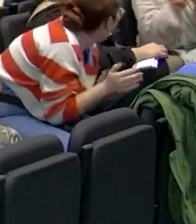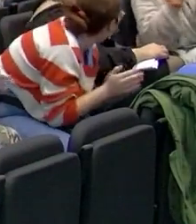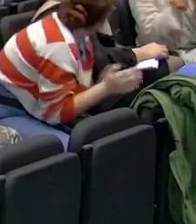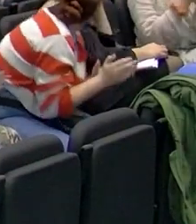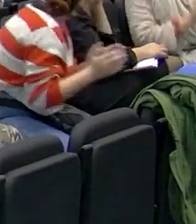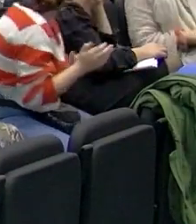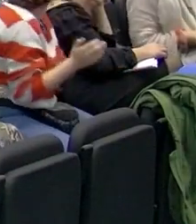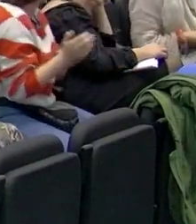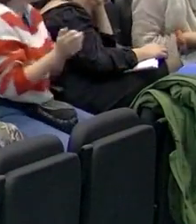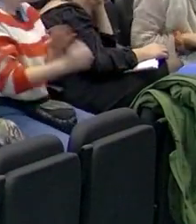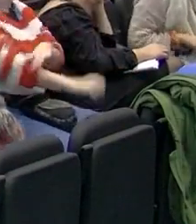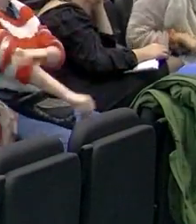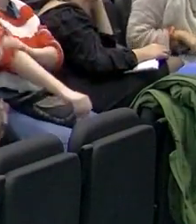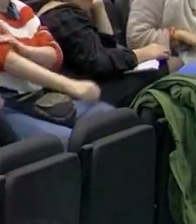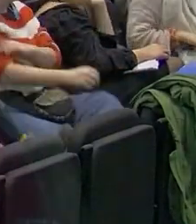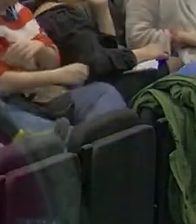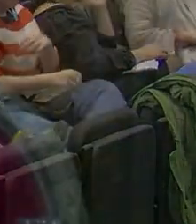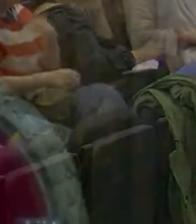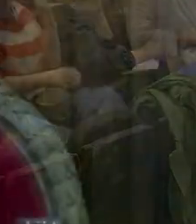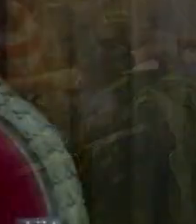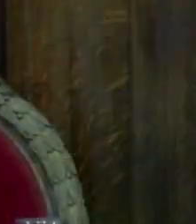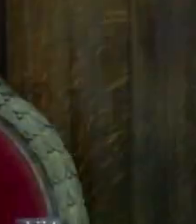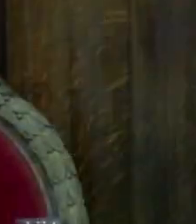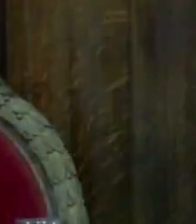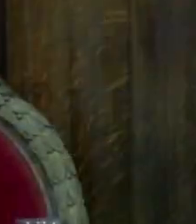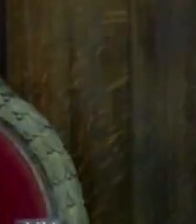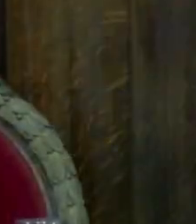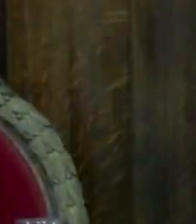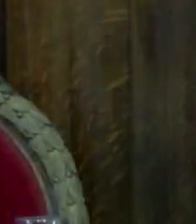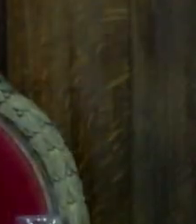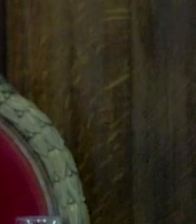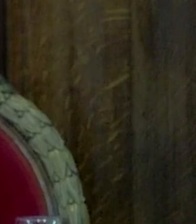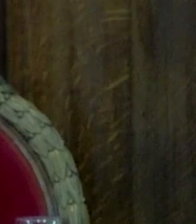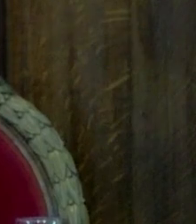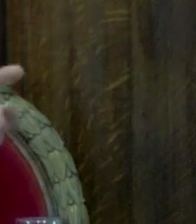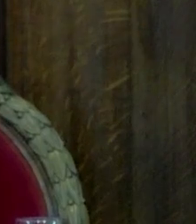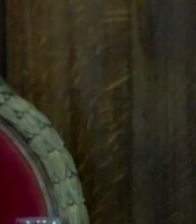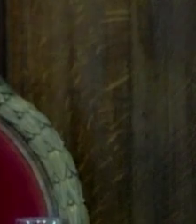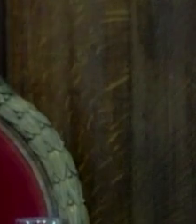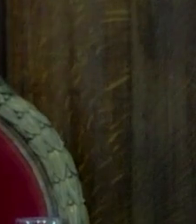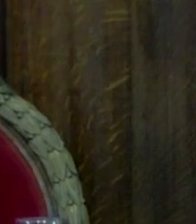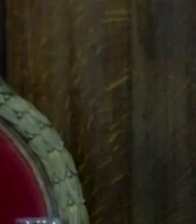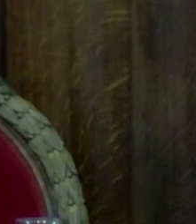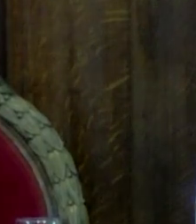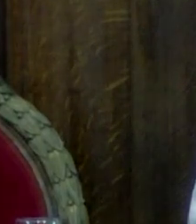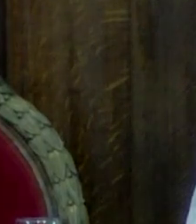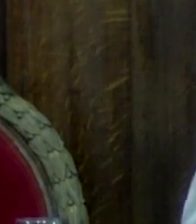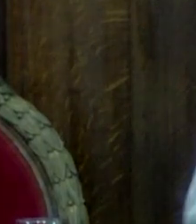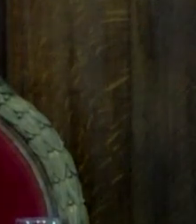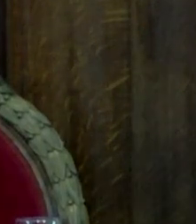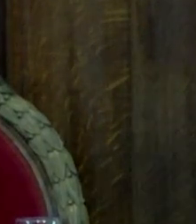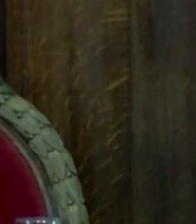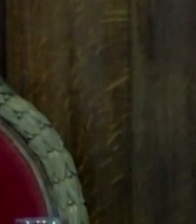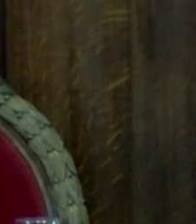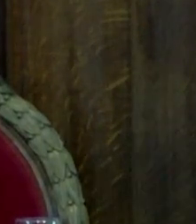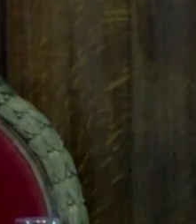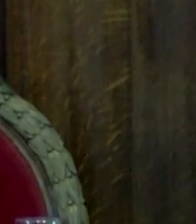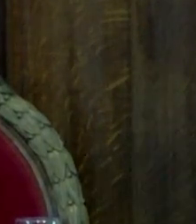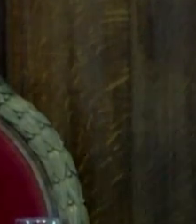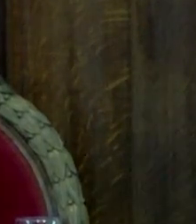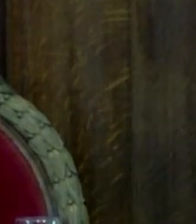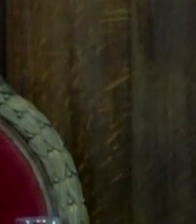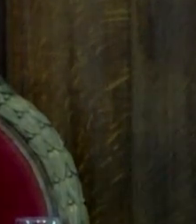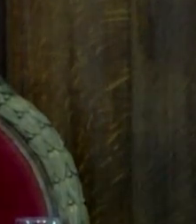Hacemos así para que el Congreso termine bien arriba. Vamos a hacer ahora una suerte de paso doble con las discusiones en otros